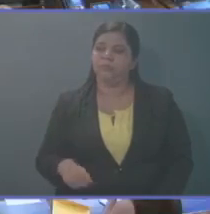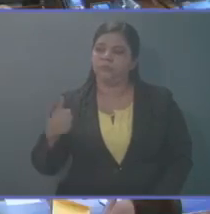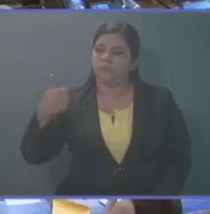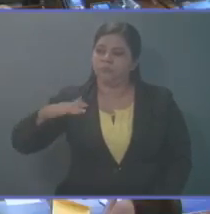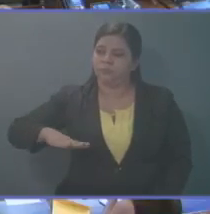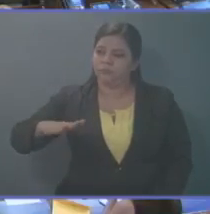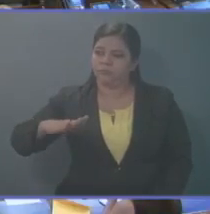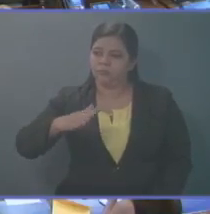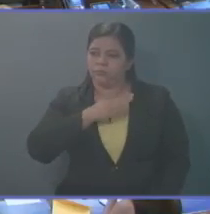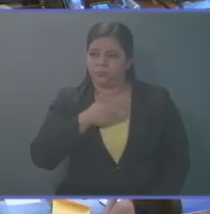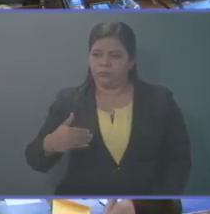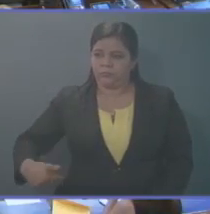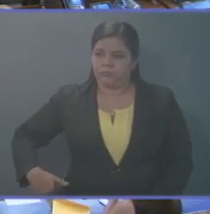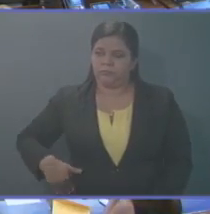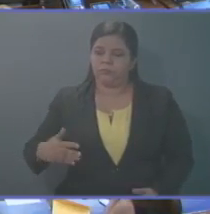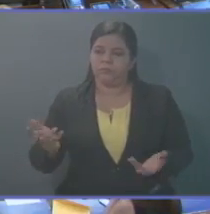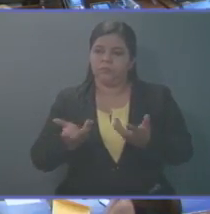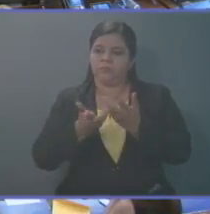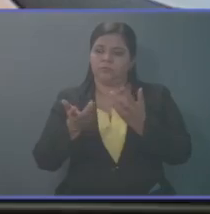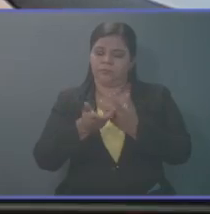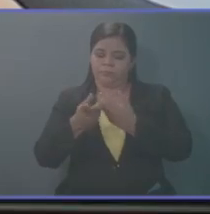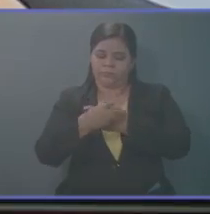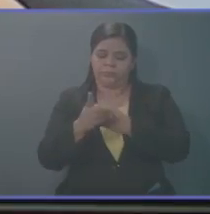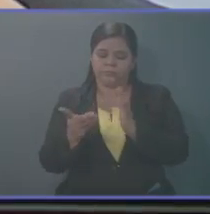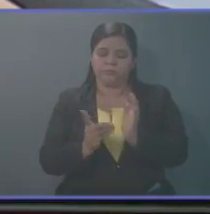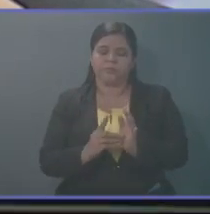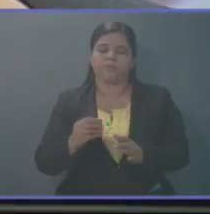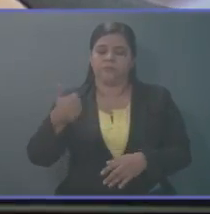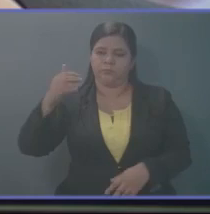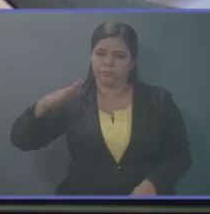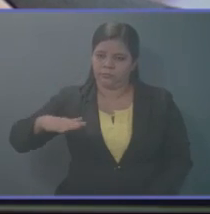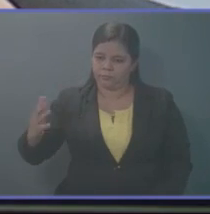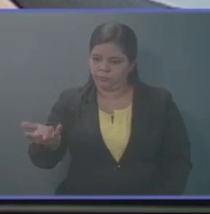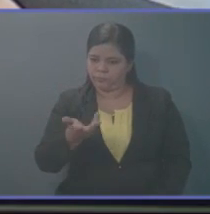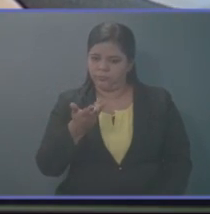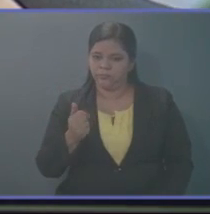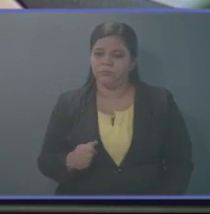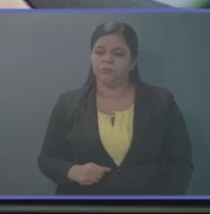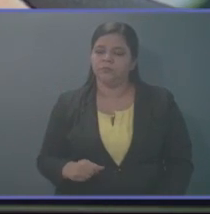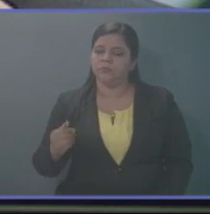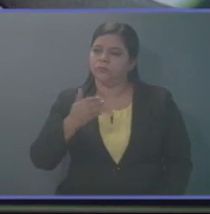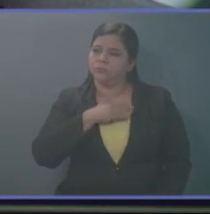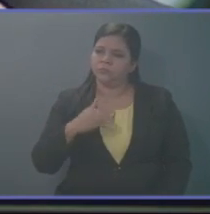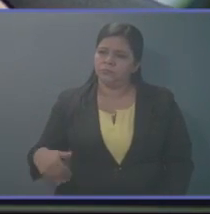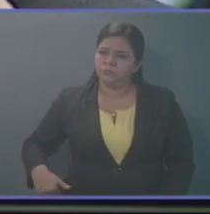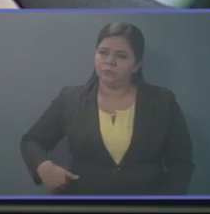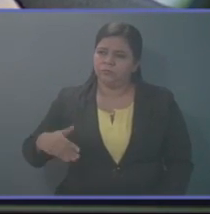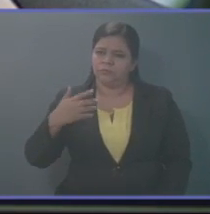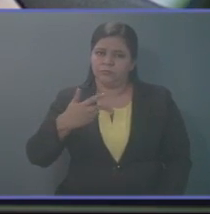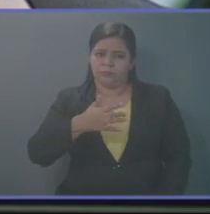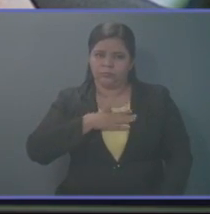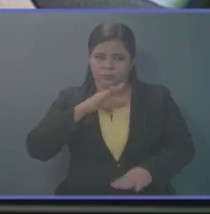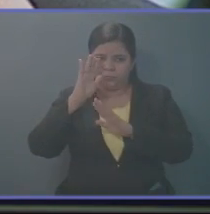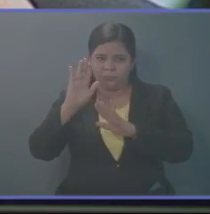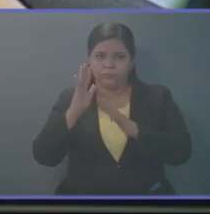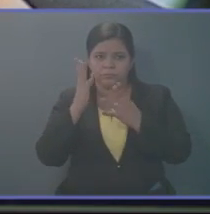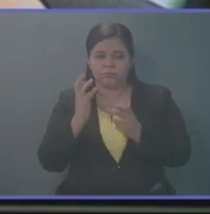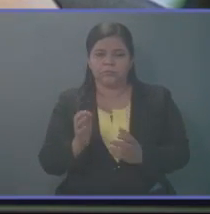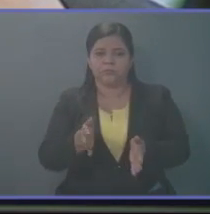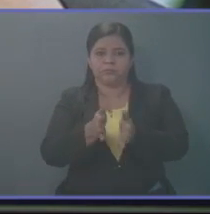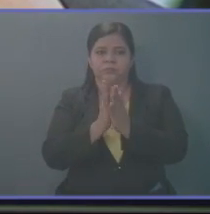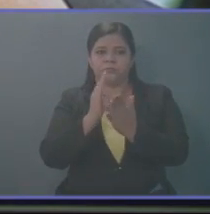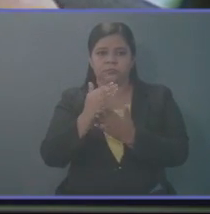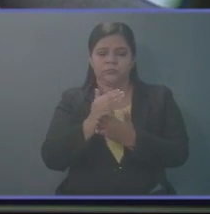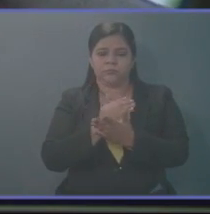Buenas tardes, señor presidente, compañeros de este órgano del Estado. Buenas tardes a todos. Señor presidente, con todo respeto, para solicitar modificación